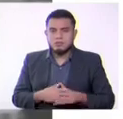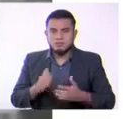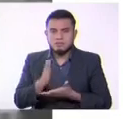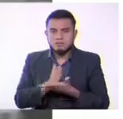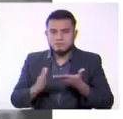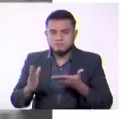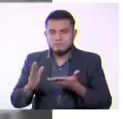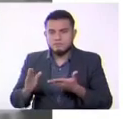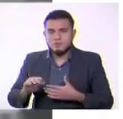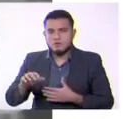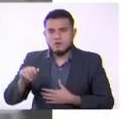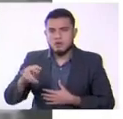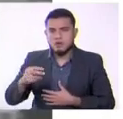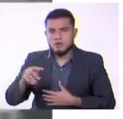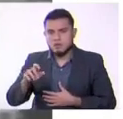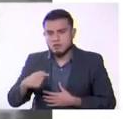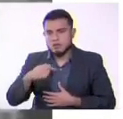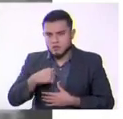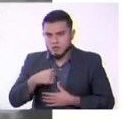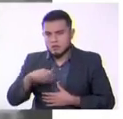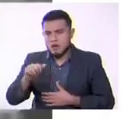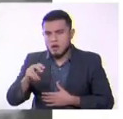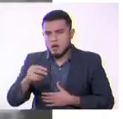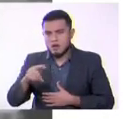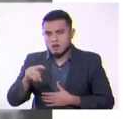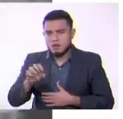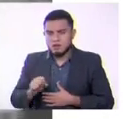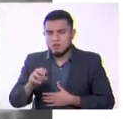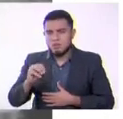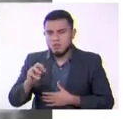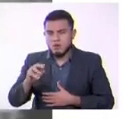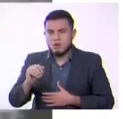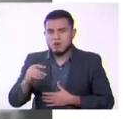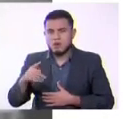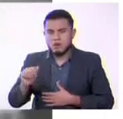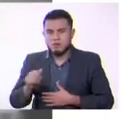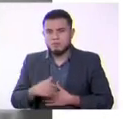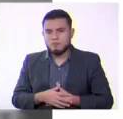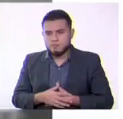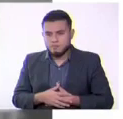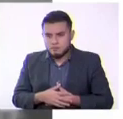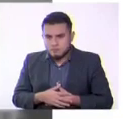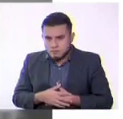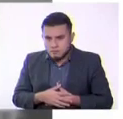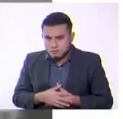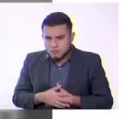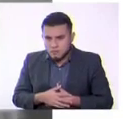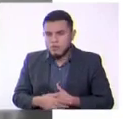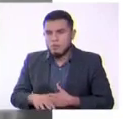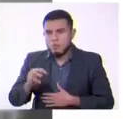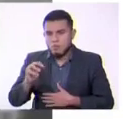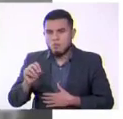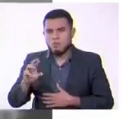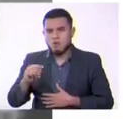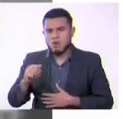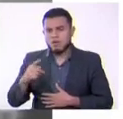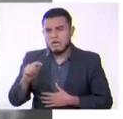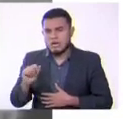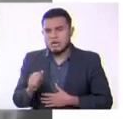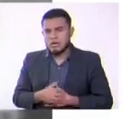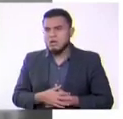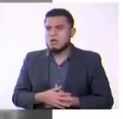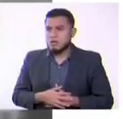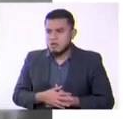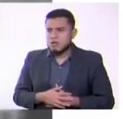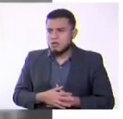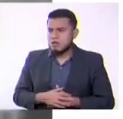Pues es near Los Ángeles, yo vengo de Sarah Moore acá. ¿Sara qué? Santa Monica. Monica. Eso